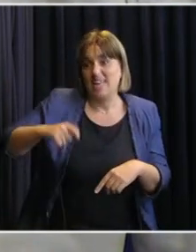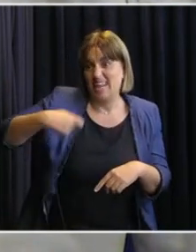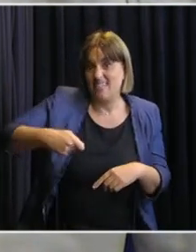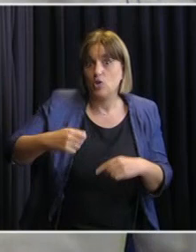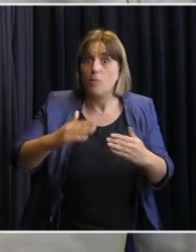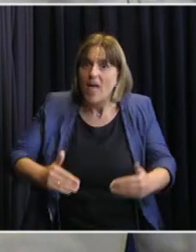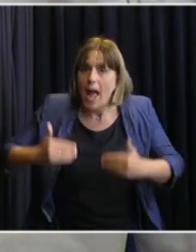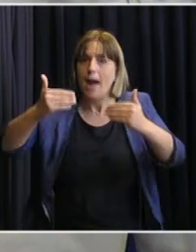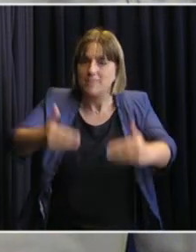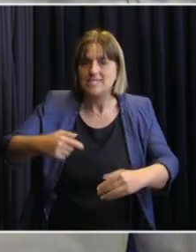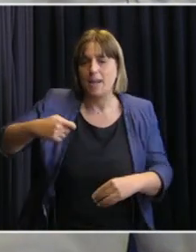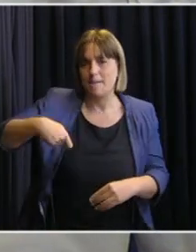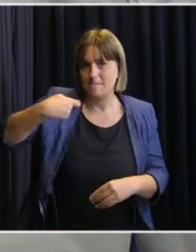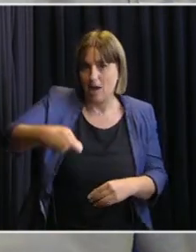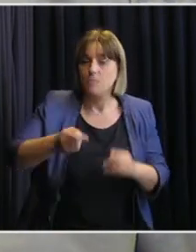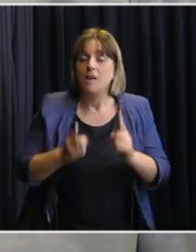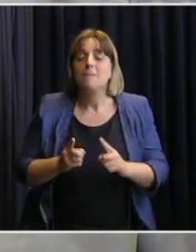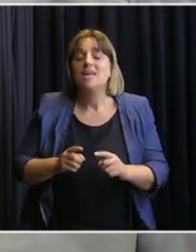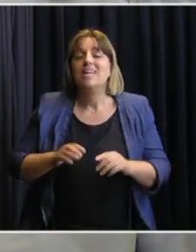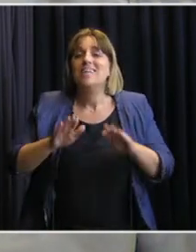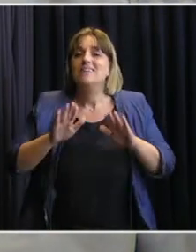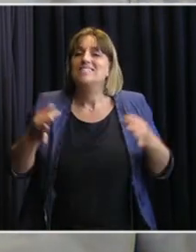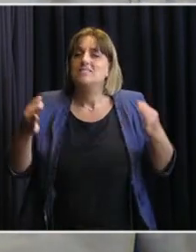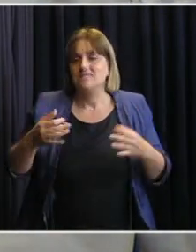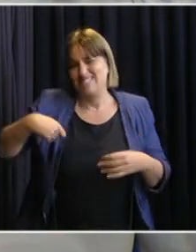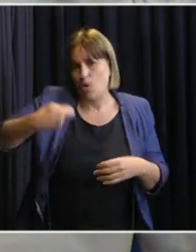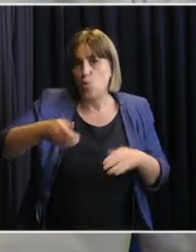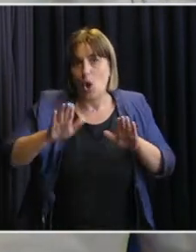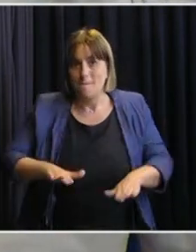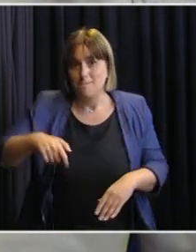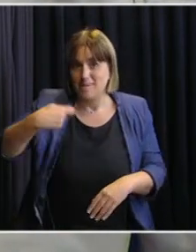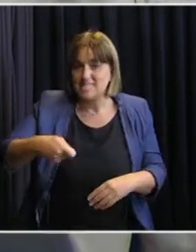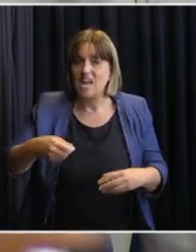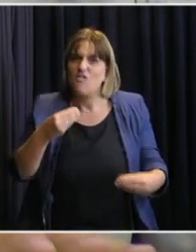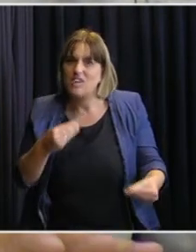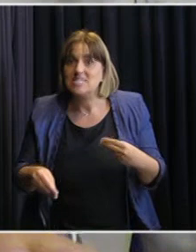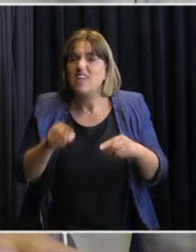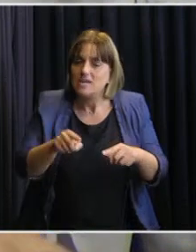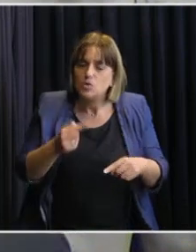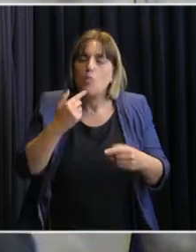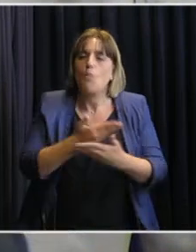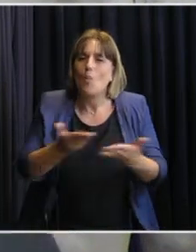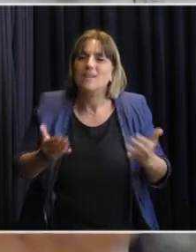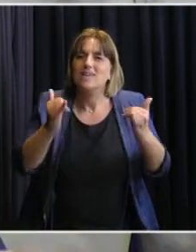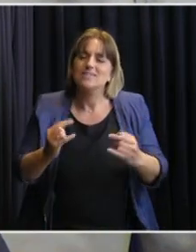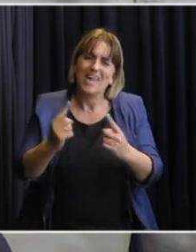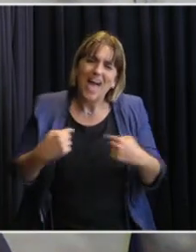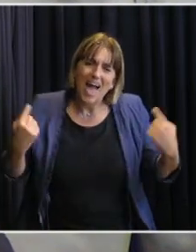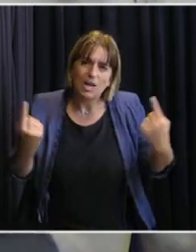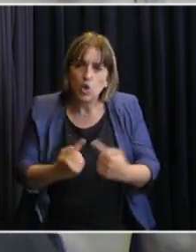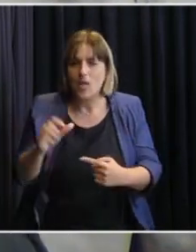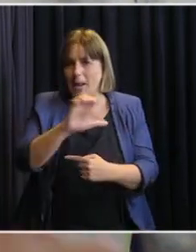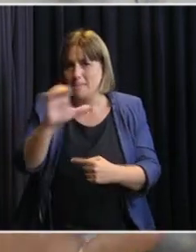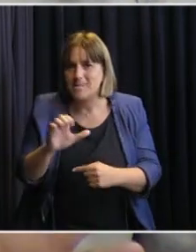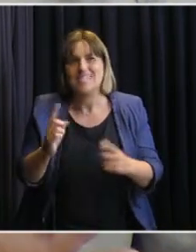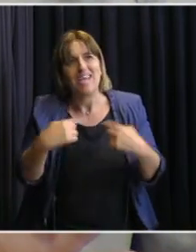por otro lado, tenemos el seguro de pago especial, flexible, que es atraviesa a todos los tamaños de